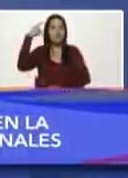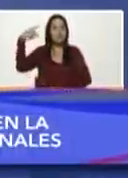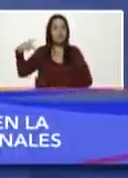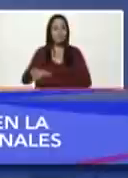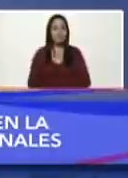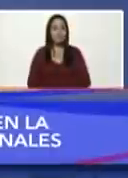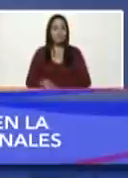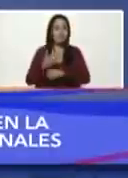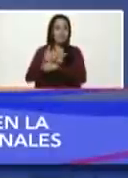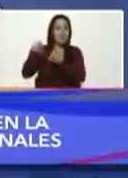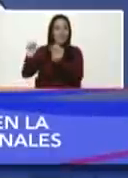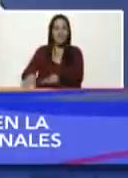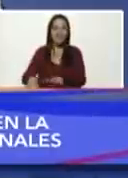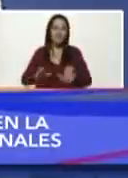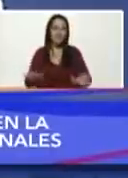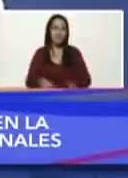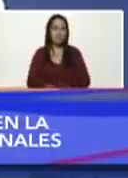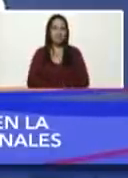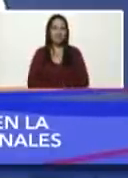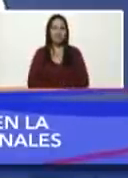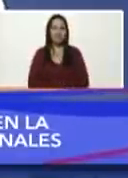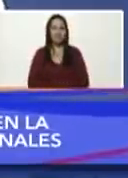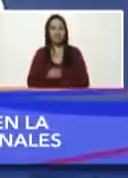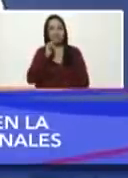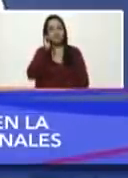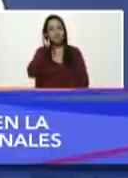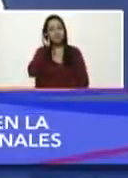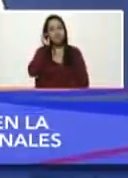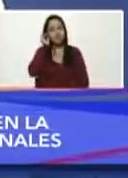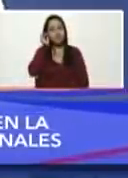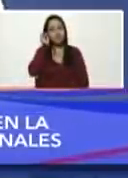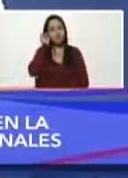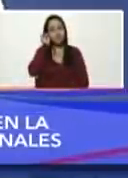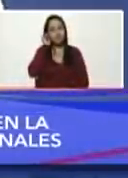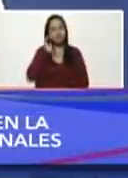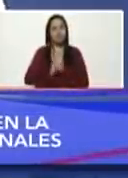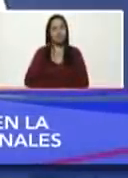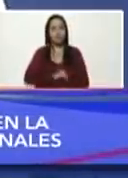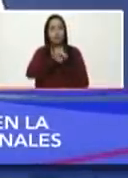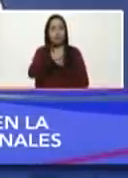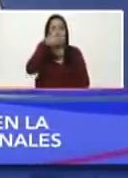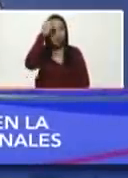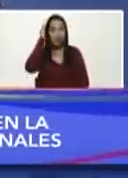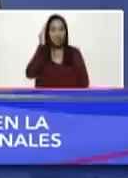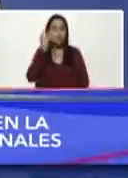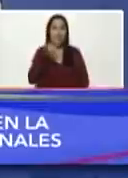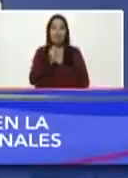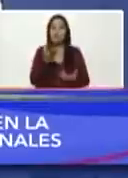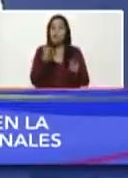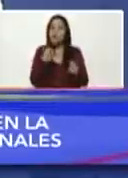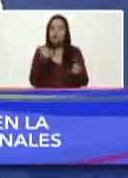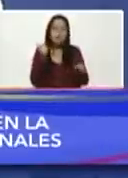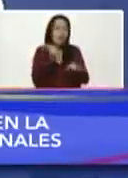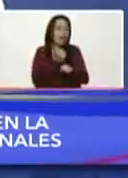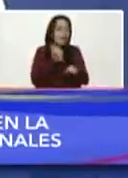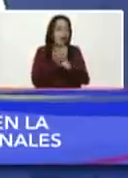Retírate. Bueno, Jorge tiene mucho trabajo como psiquiatra atendiendo a la oposición venezolana.